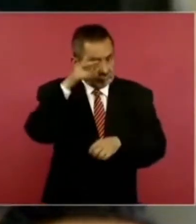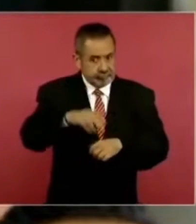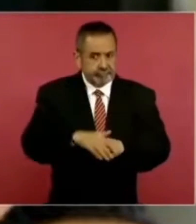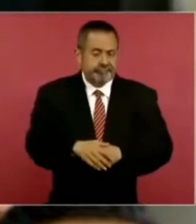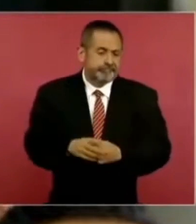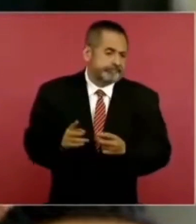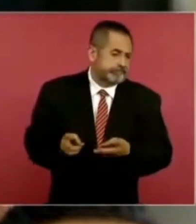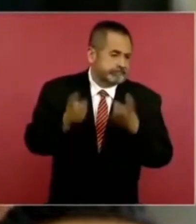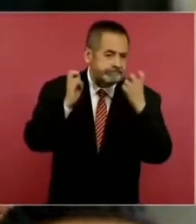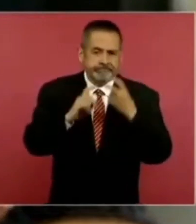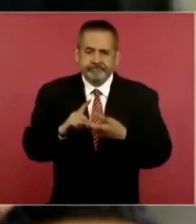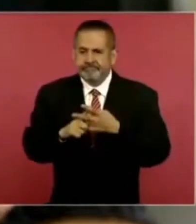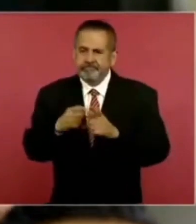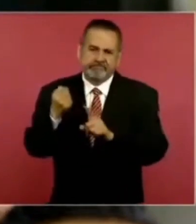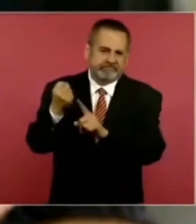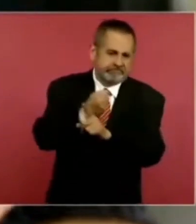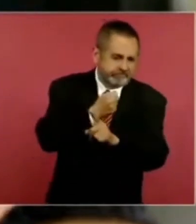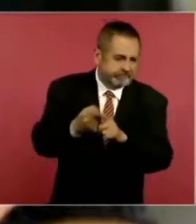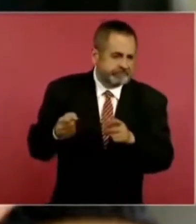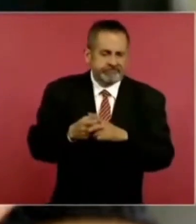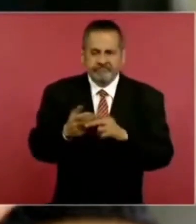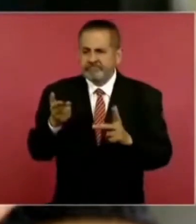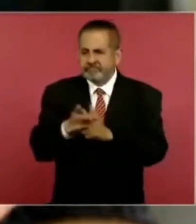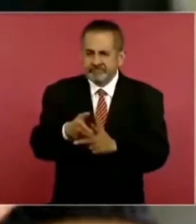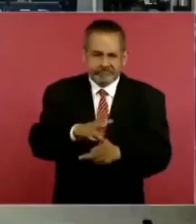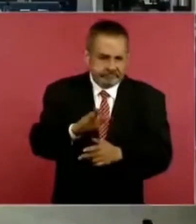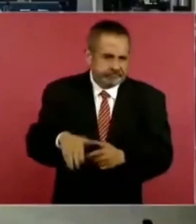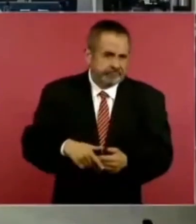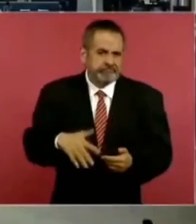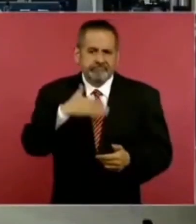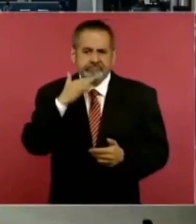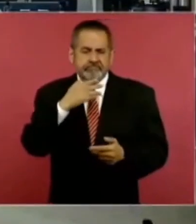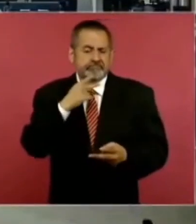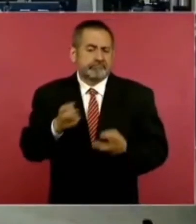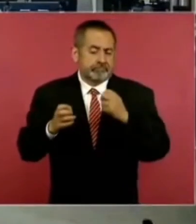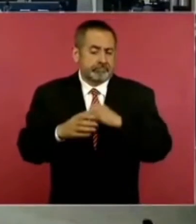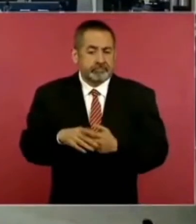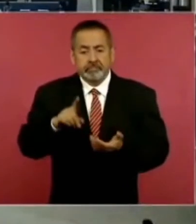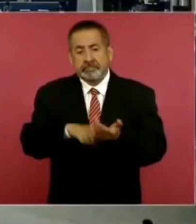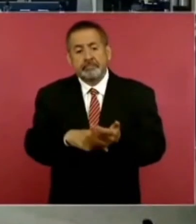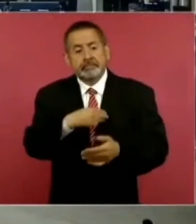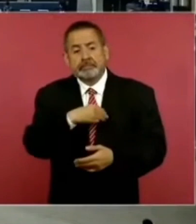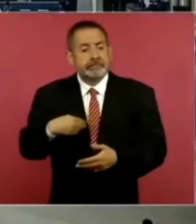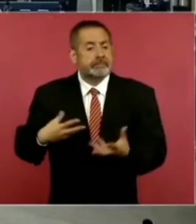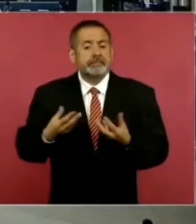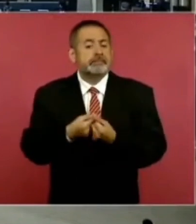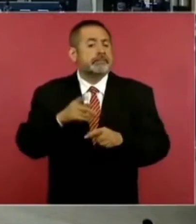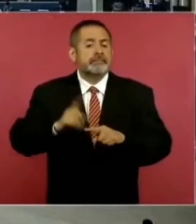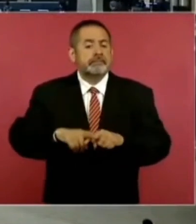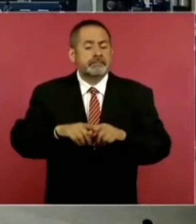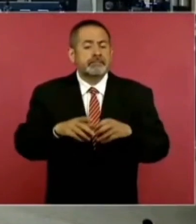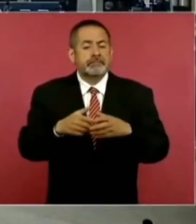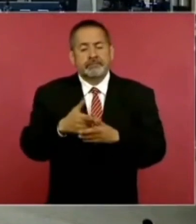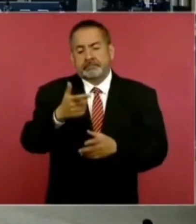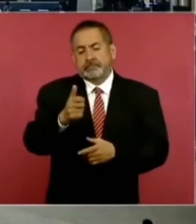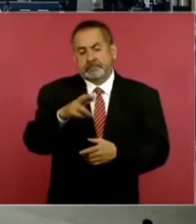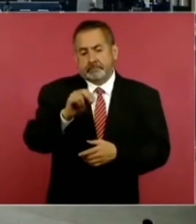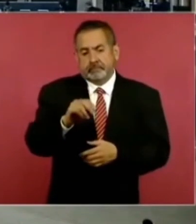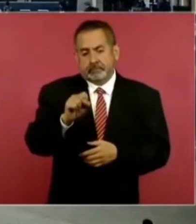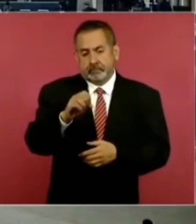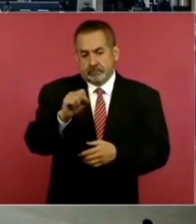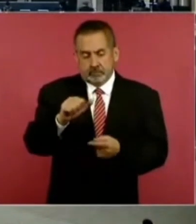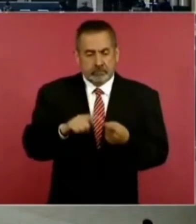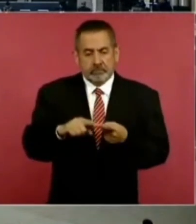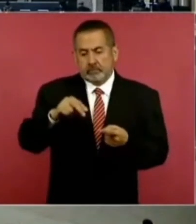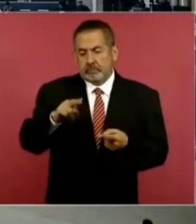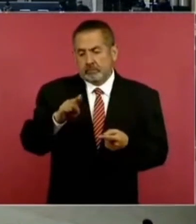Secuestros, porrismo, asesinatos y corrupción. Dentro de los principales integrantes de este grupo se encuentra Gerardo Sosa,